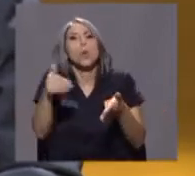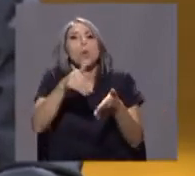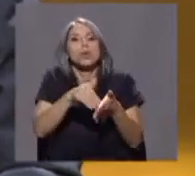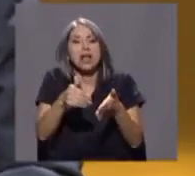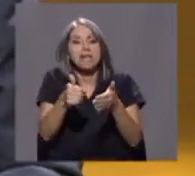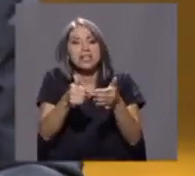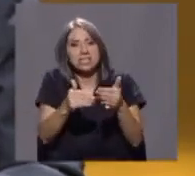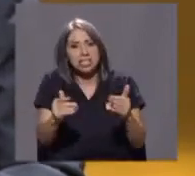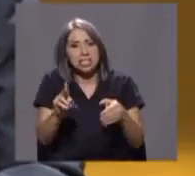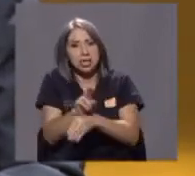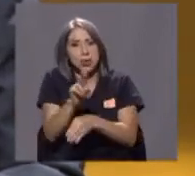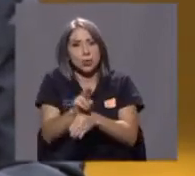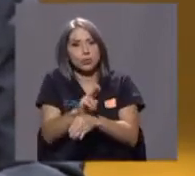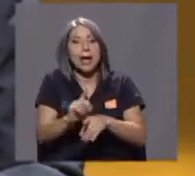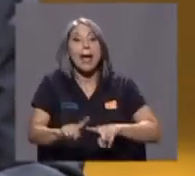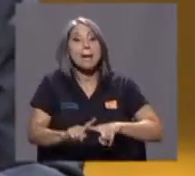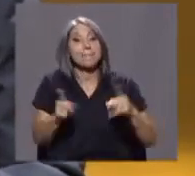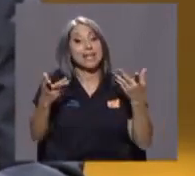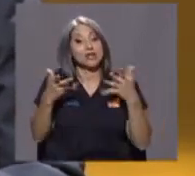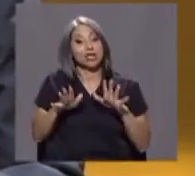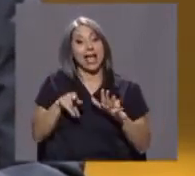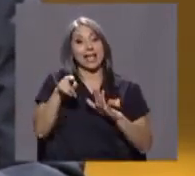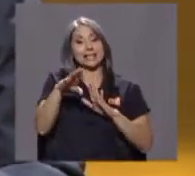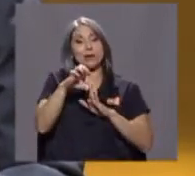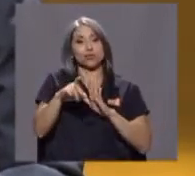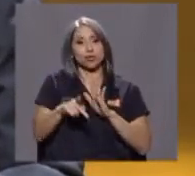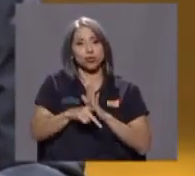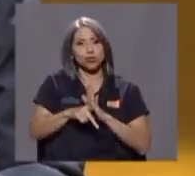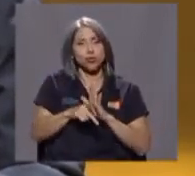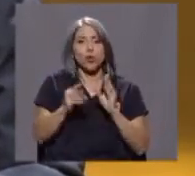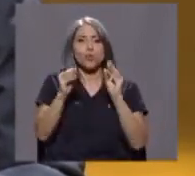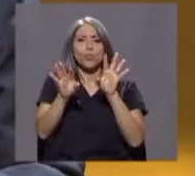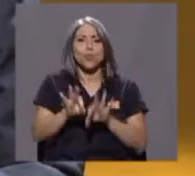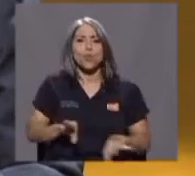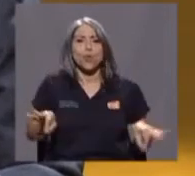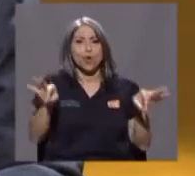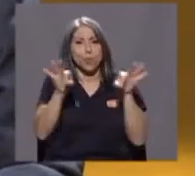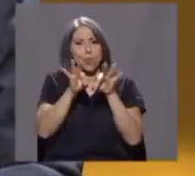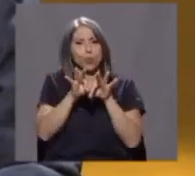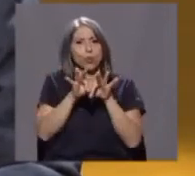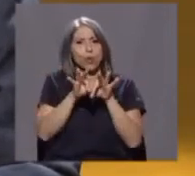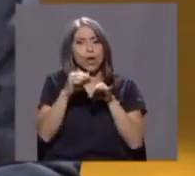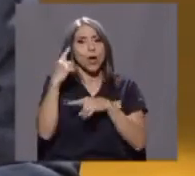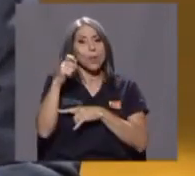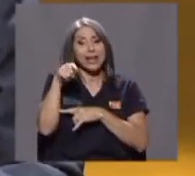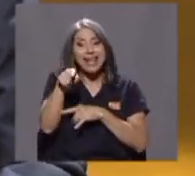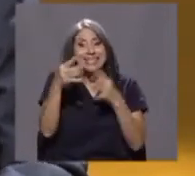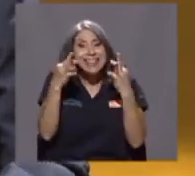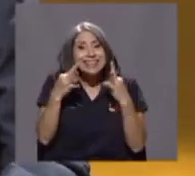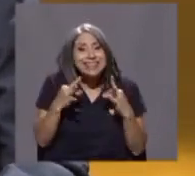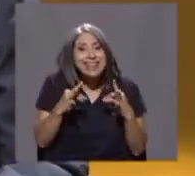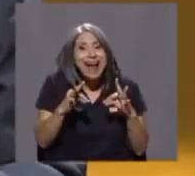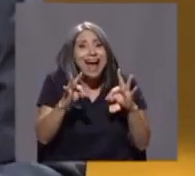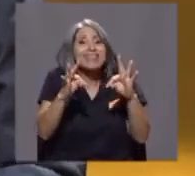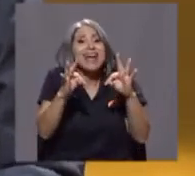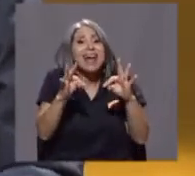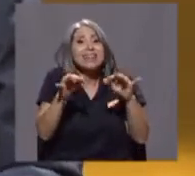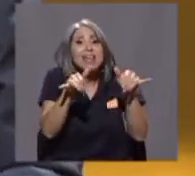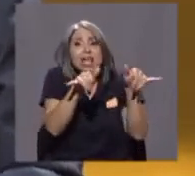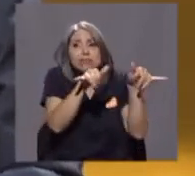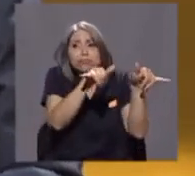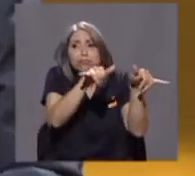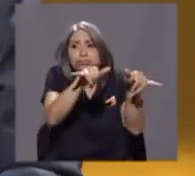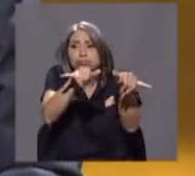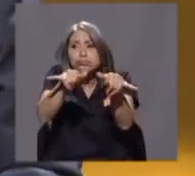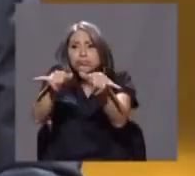españolas, pero esa constitución ya es muy importante porque ya trata de lograr una igualdad total entre